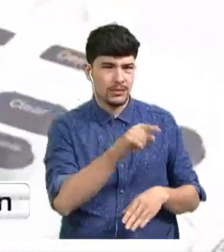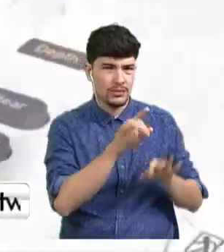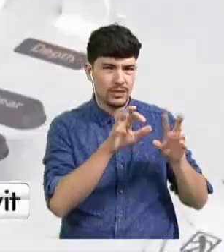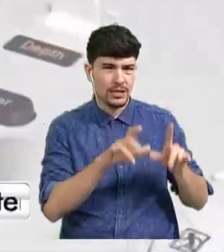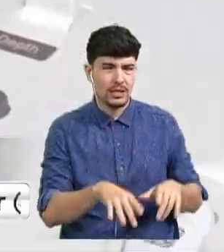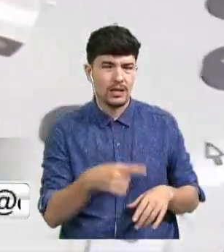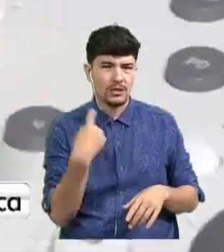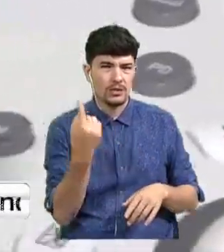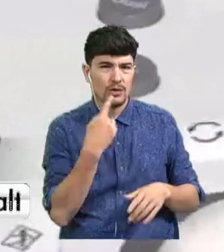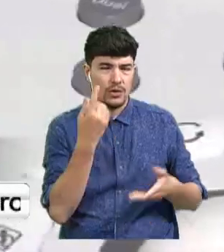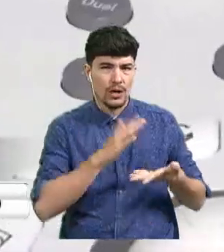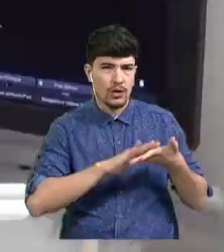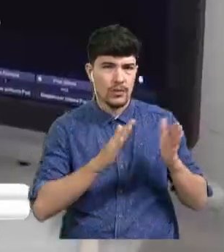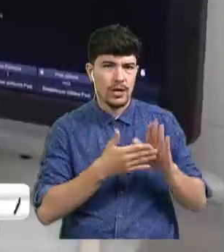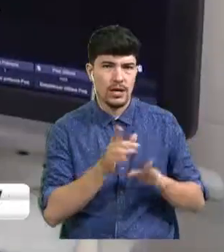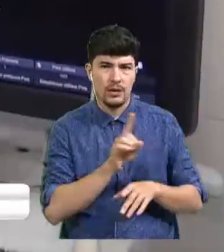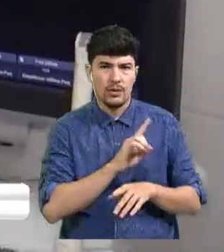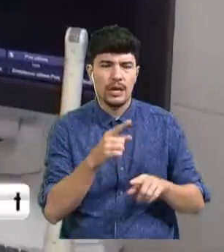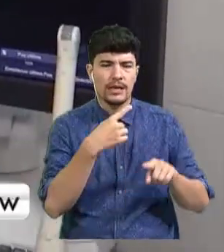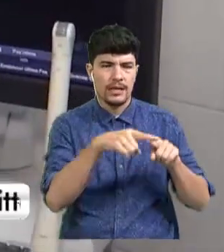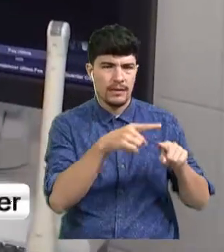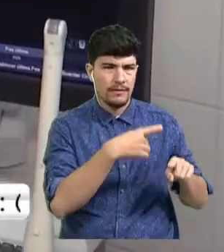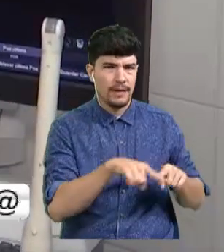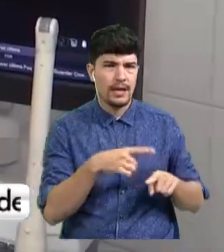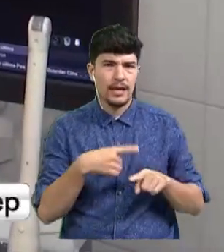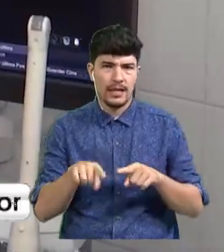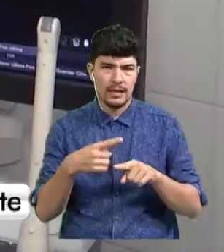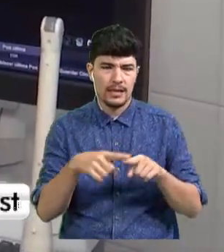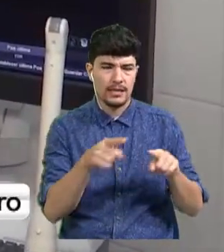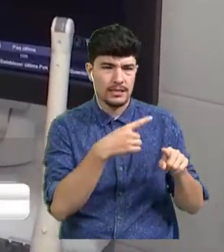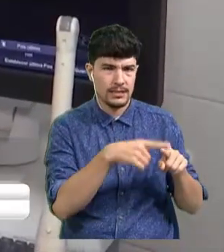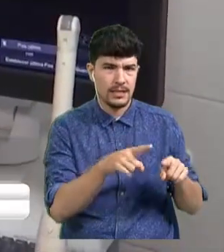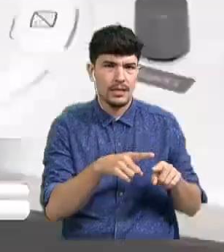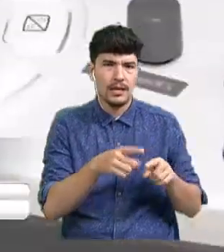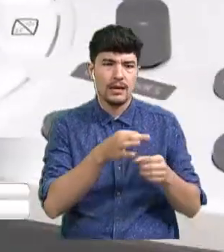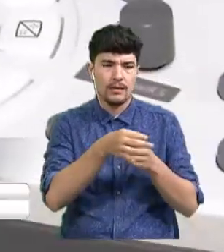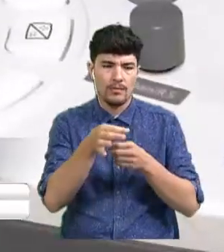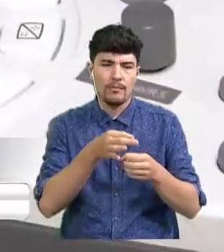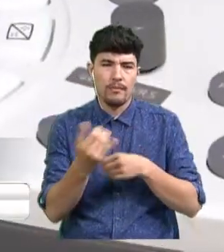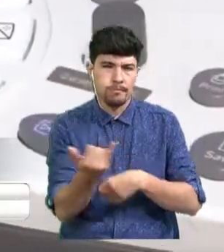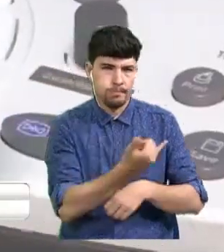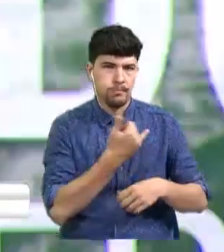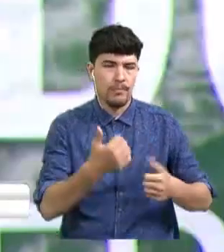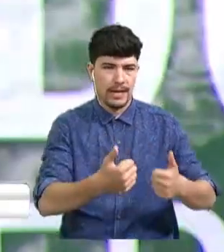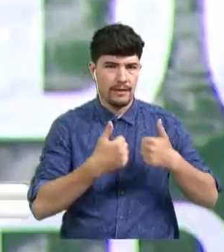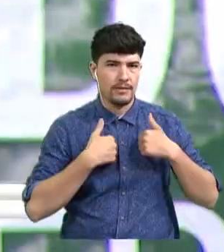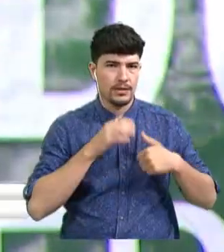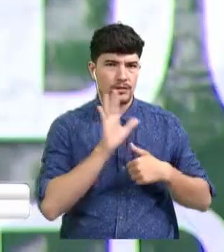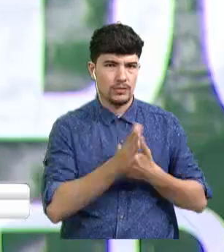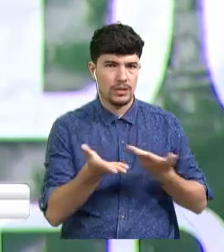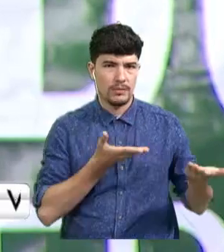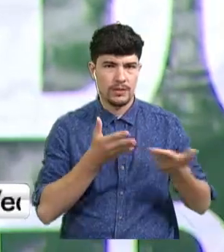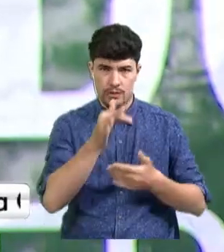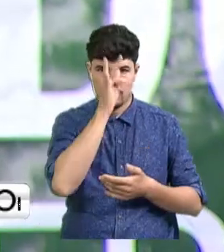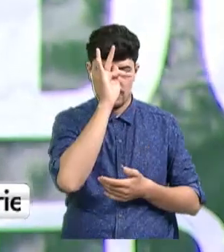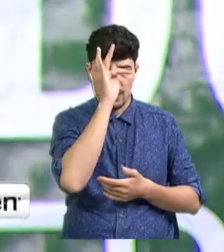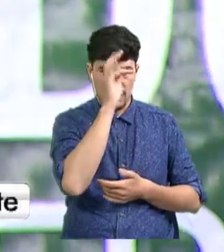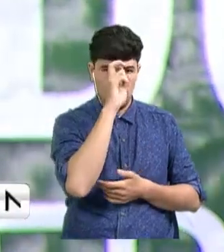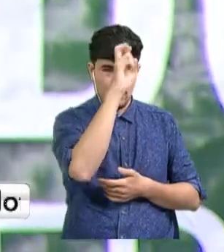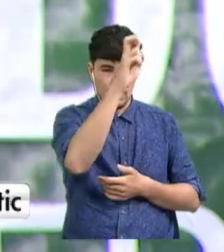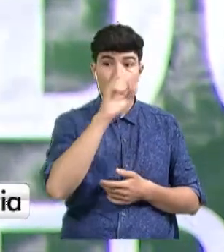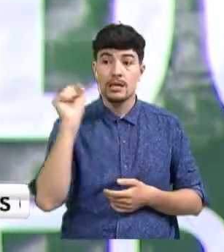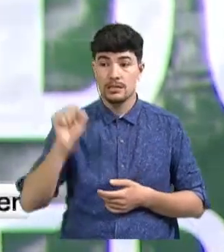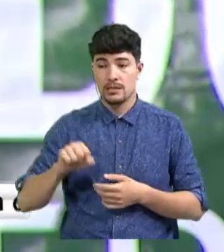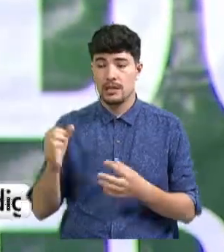solamente va a ser para la comuna, sino para varias provincias que también se benefician de él. Así es, Karen, es que es muy importante, a veces la